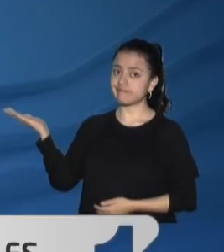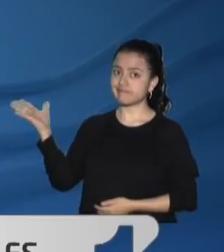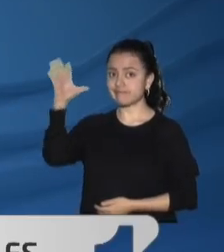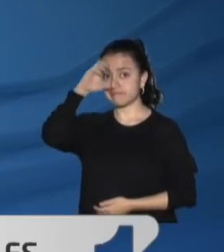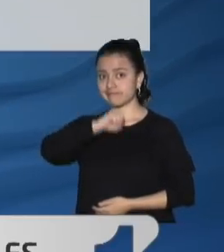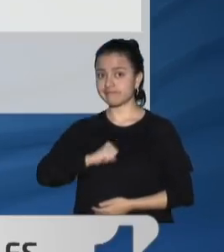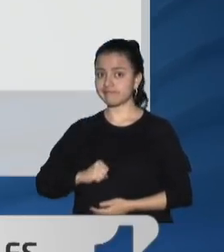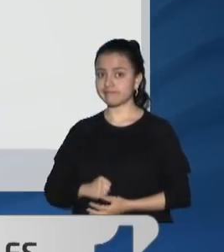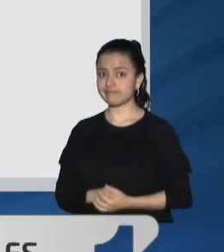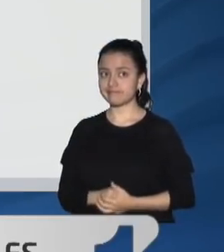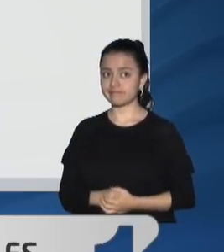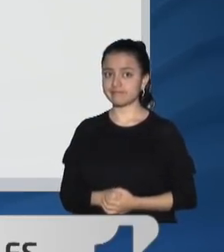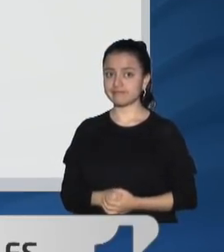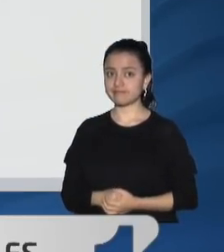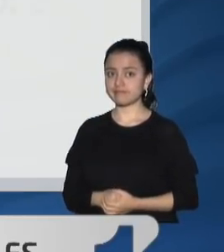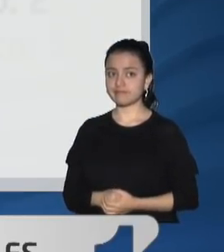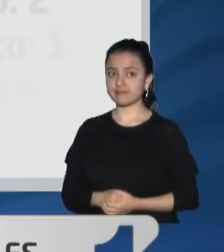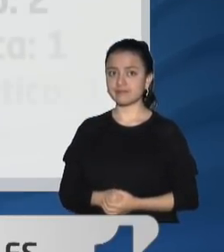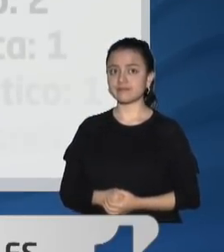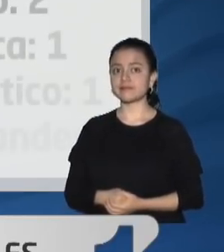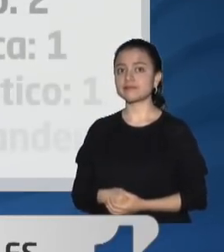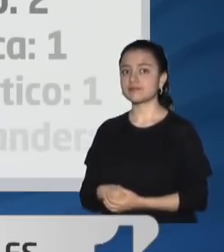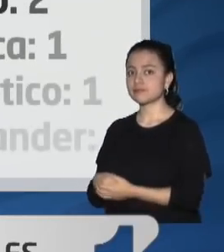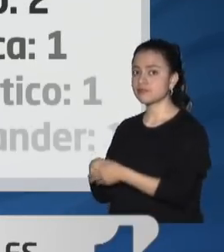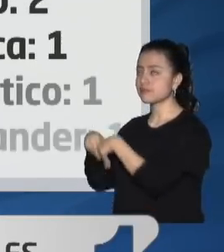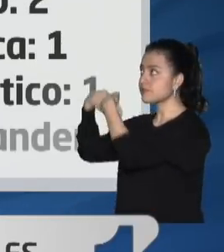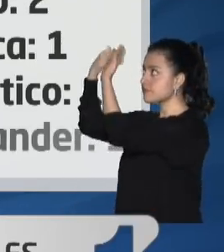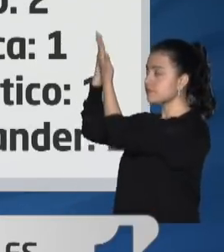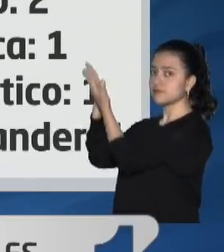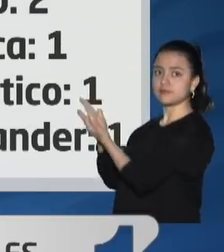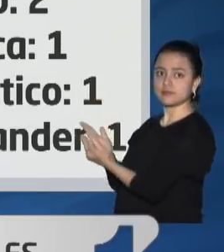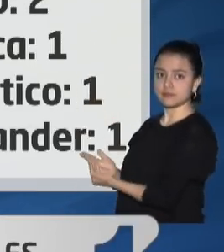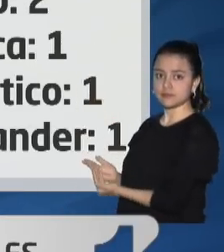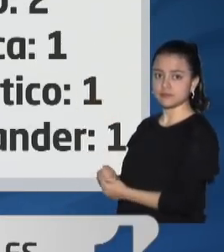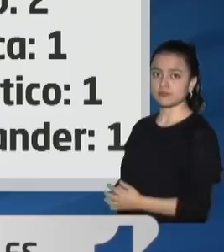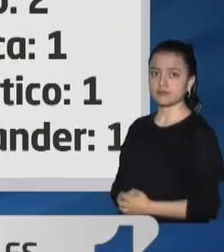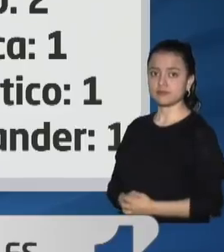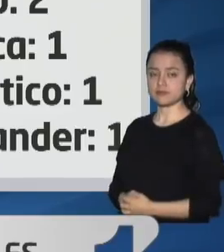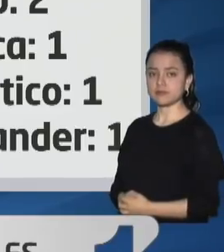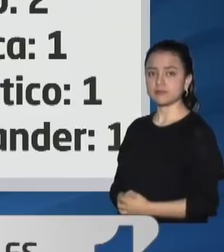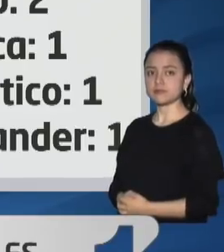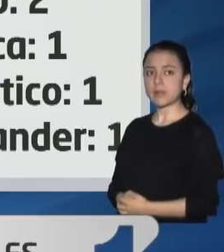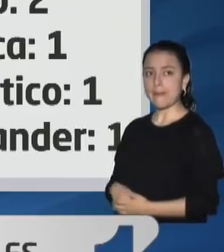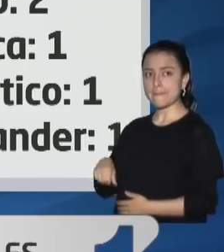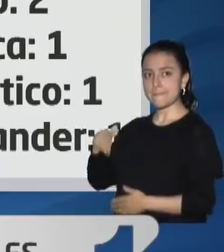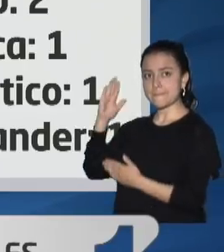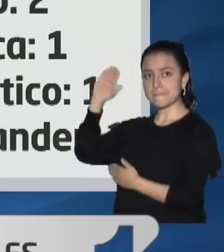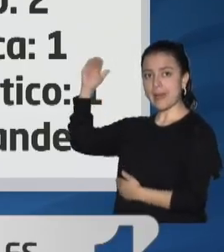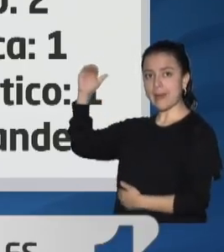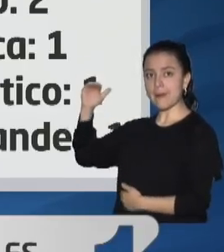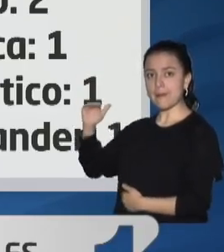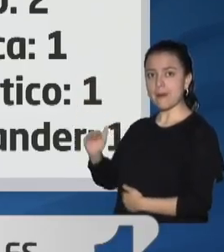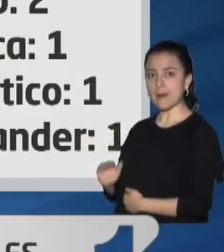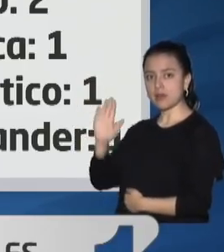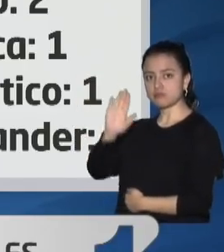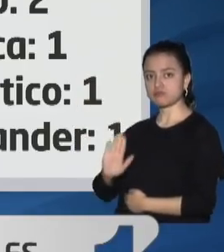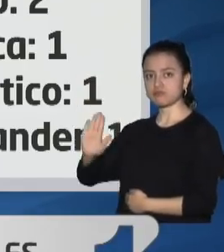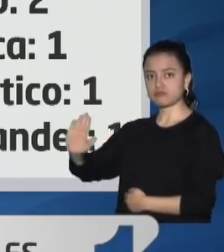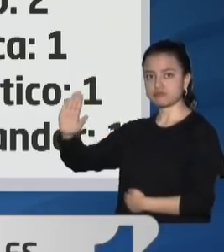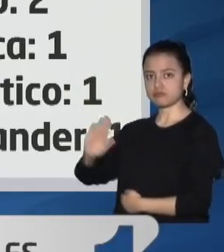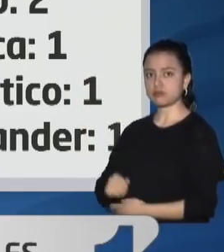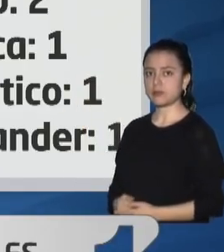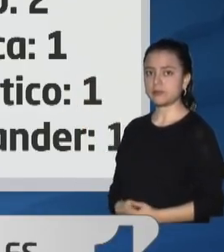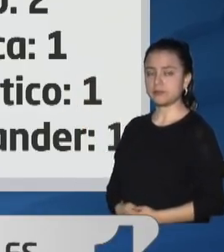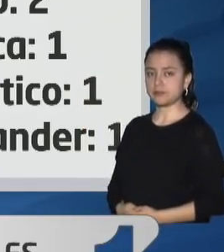país. 10 en el Valle del Cauca, el departamento vecino, Cauca, cuenta con 4 bloqueos. Cundinamarca, Nariño, Tolima